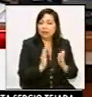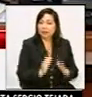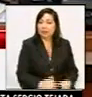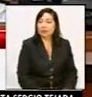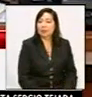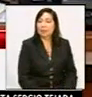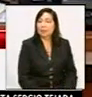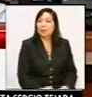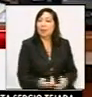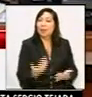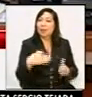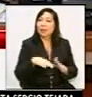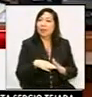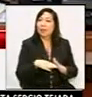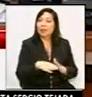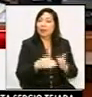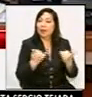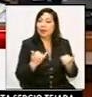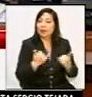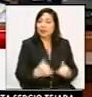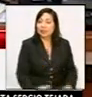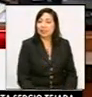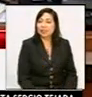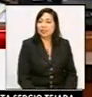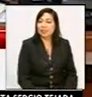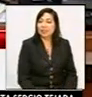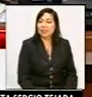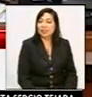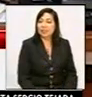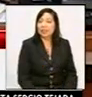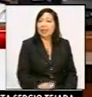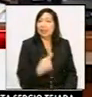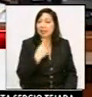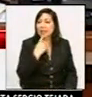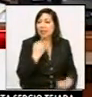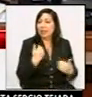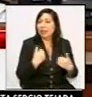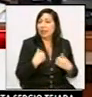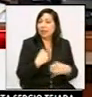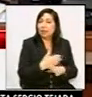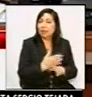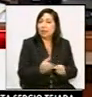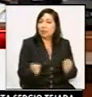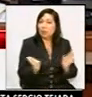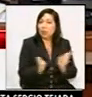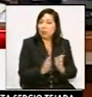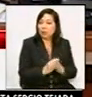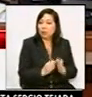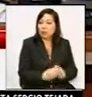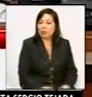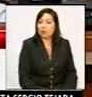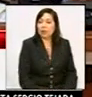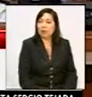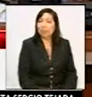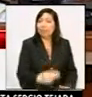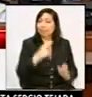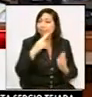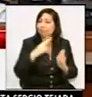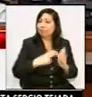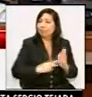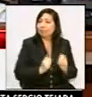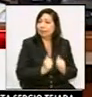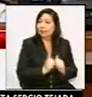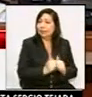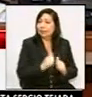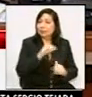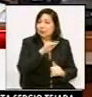cultura. Dentro de esta unidad que llamamos UCAT, ha conformado grupos itinerantes que revisan y